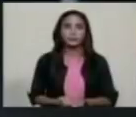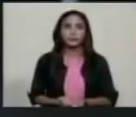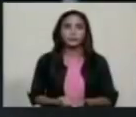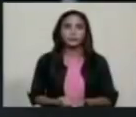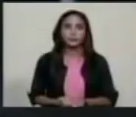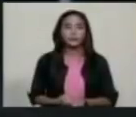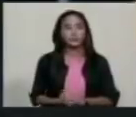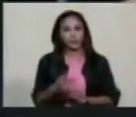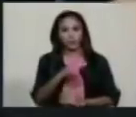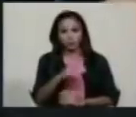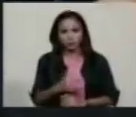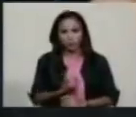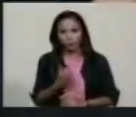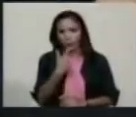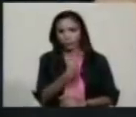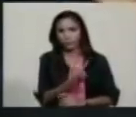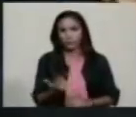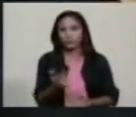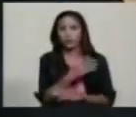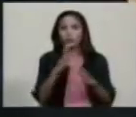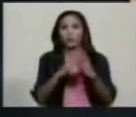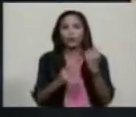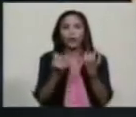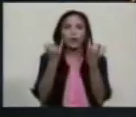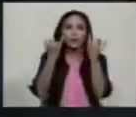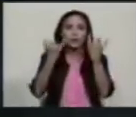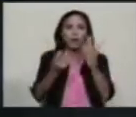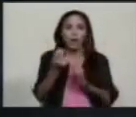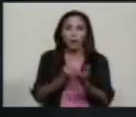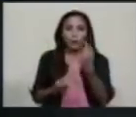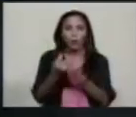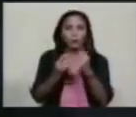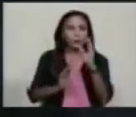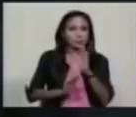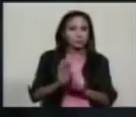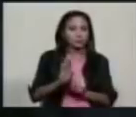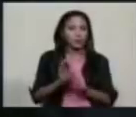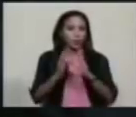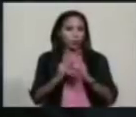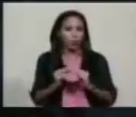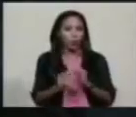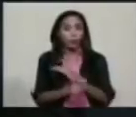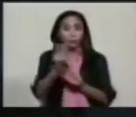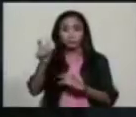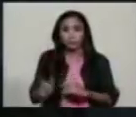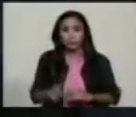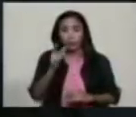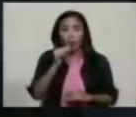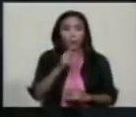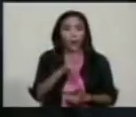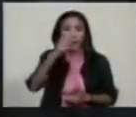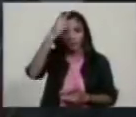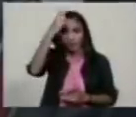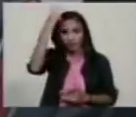programa de recuperación económica, crecimiento y prosperidad, doctor Tarek El Aissami,